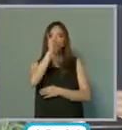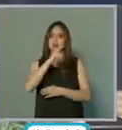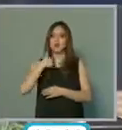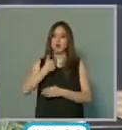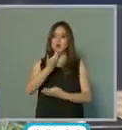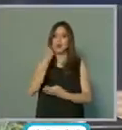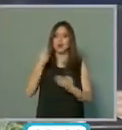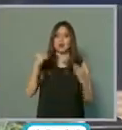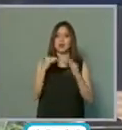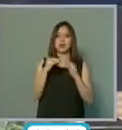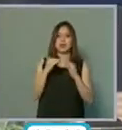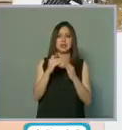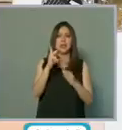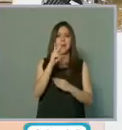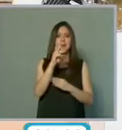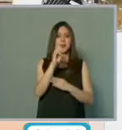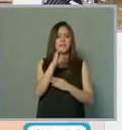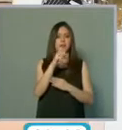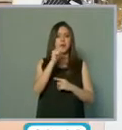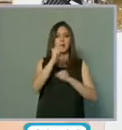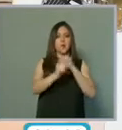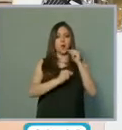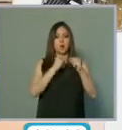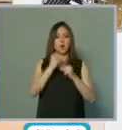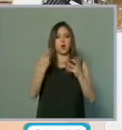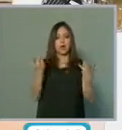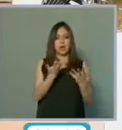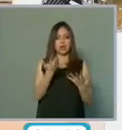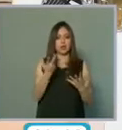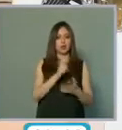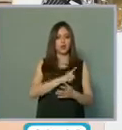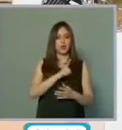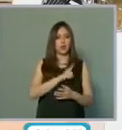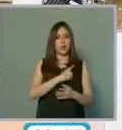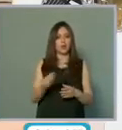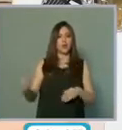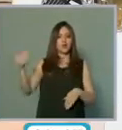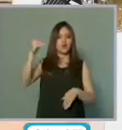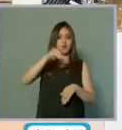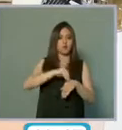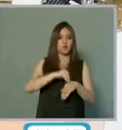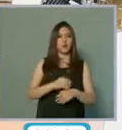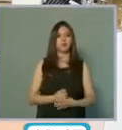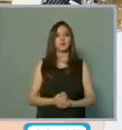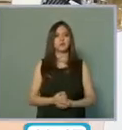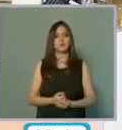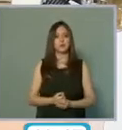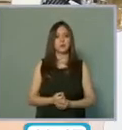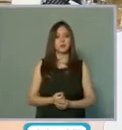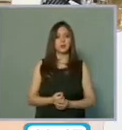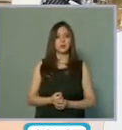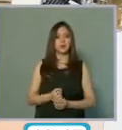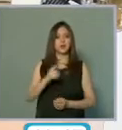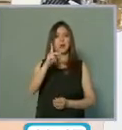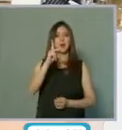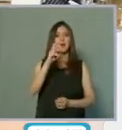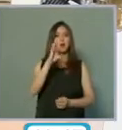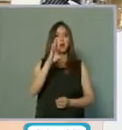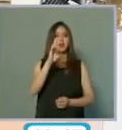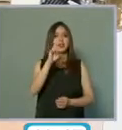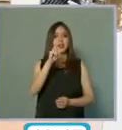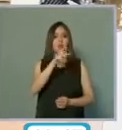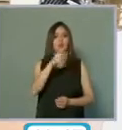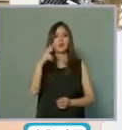demás. Ahí va, pero Ahí falta va. poquito, ¿no? No, se da todo. ¿Ah, sí? Es para eso los procesadores trabajamos un poquito más rápido. Ábrelo,